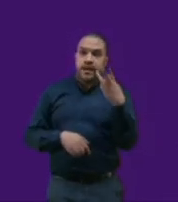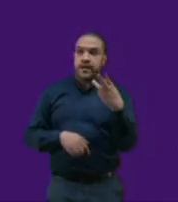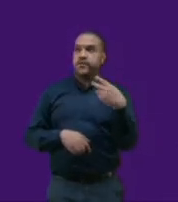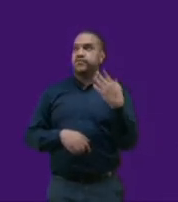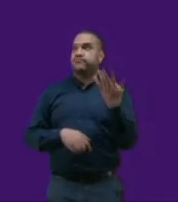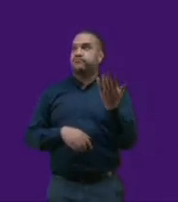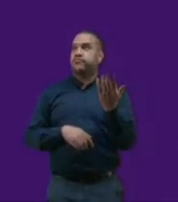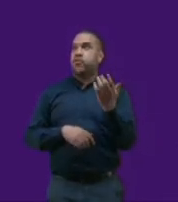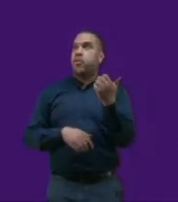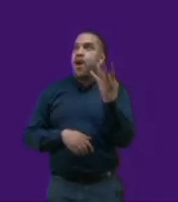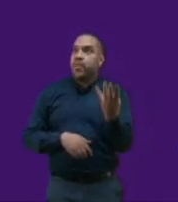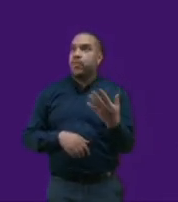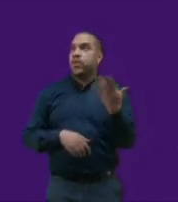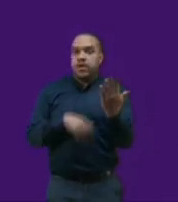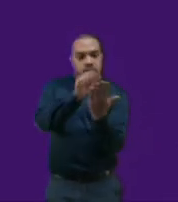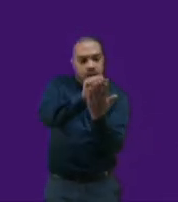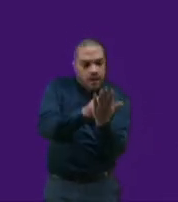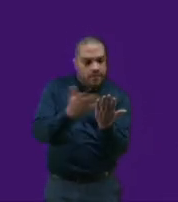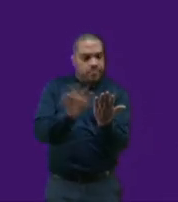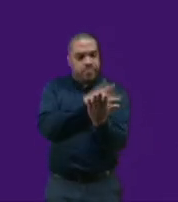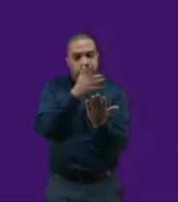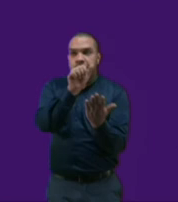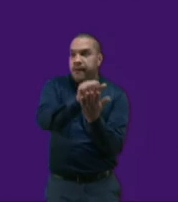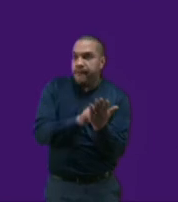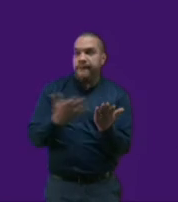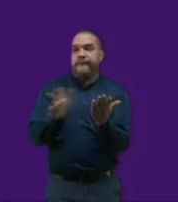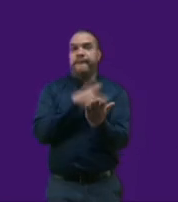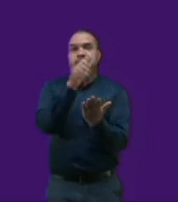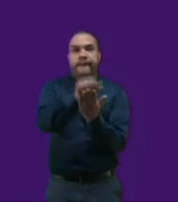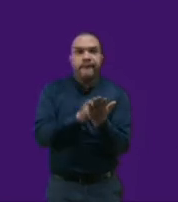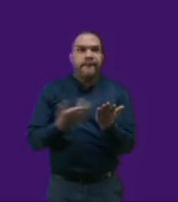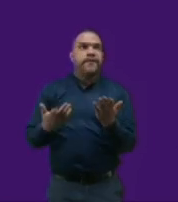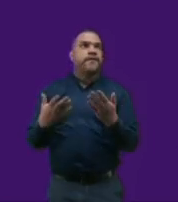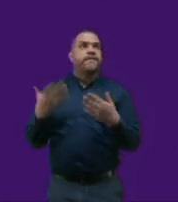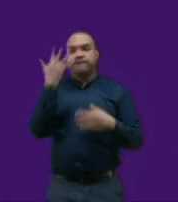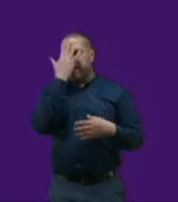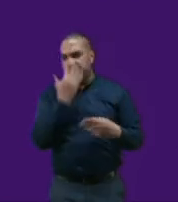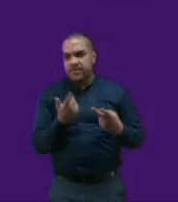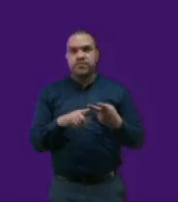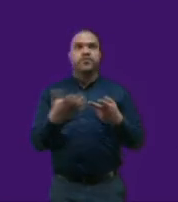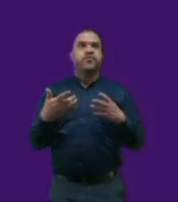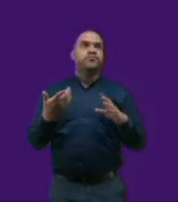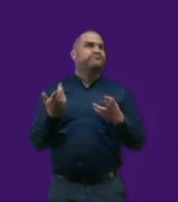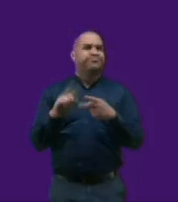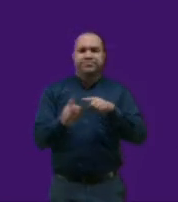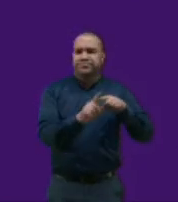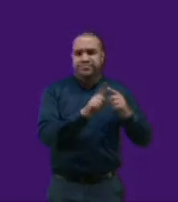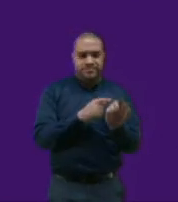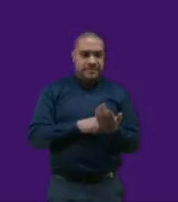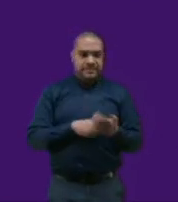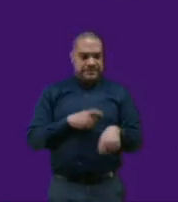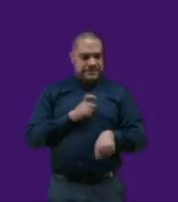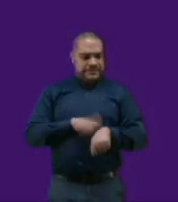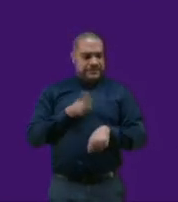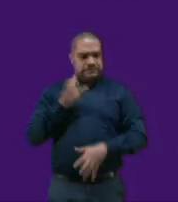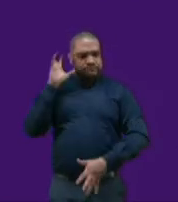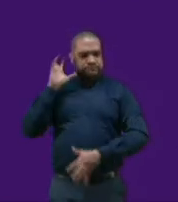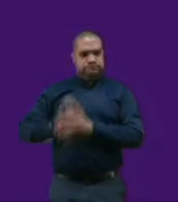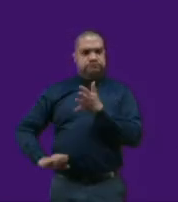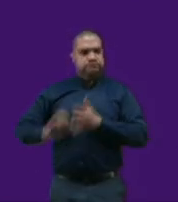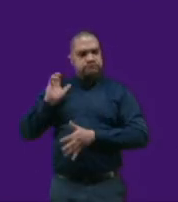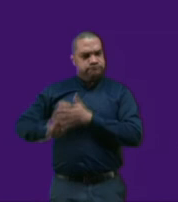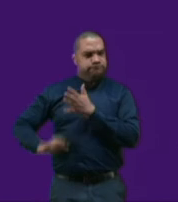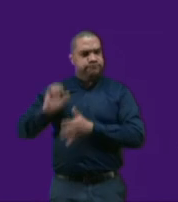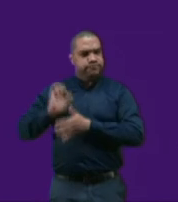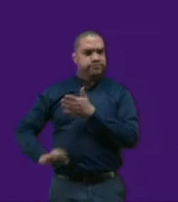de un poco de aplicaciones donde también tenemos que empezar a automatizar ese tiempo, porque lo que nos dimos cuenta es que el